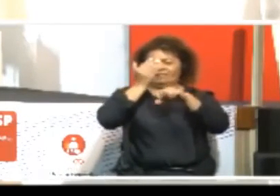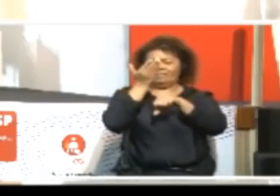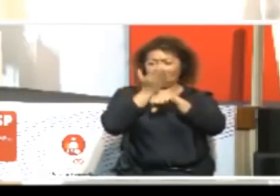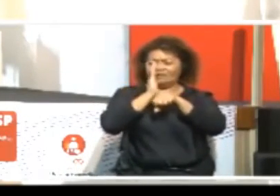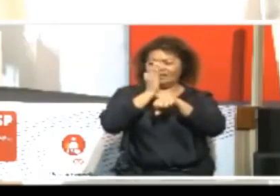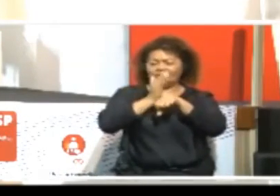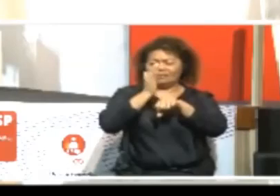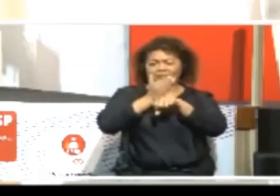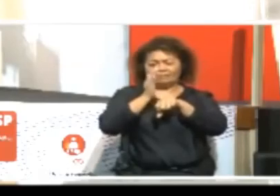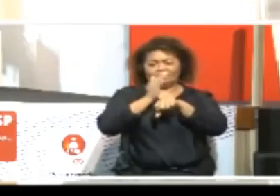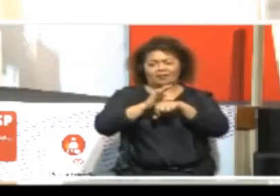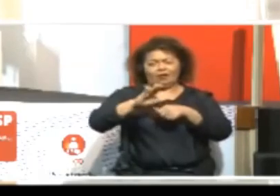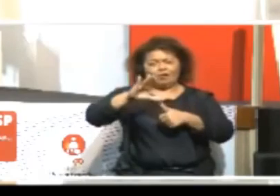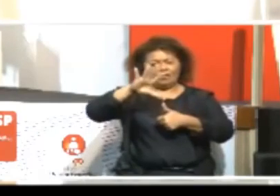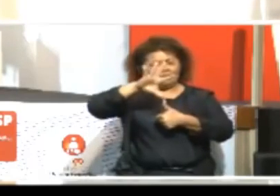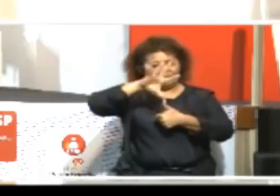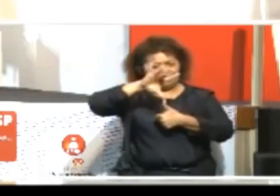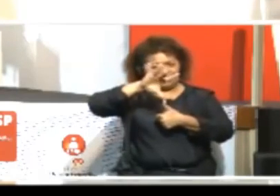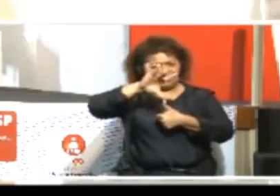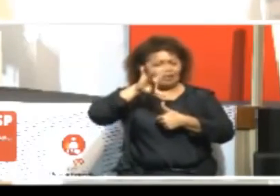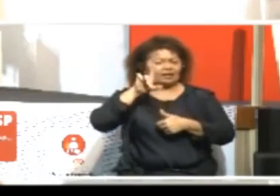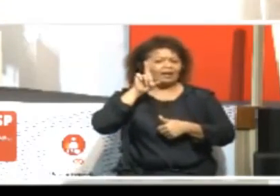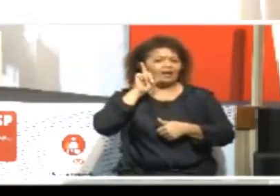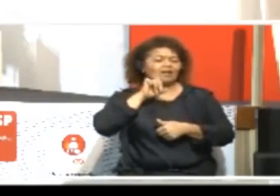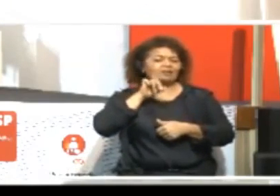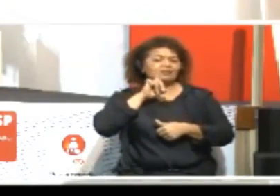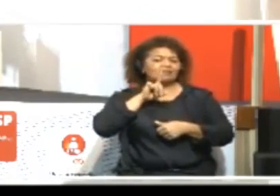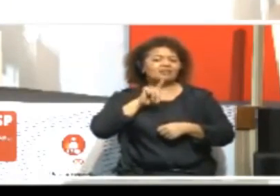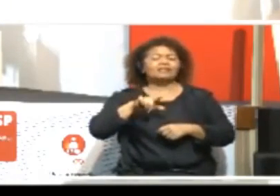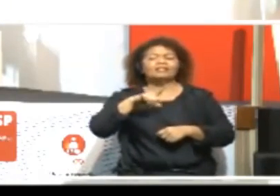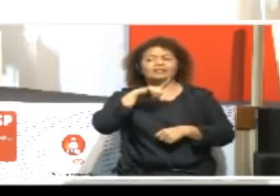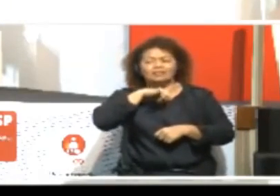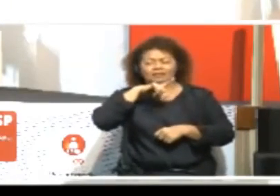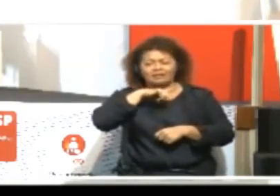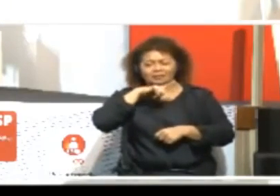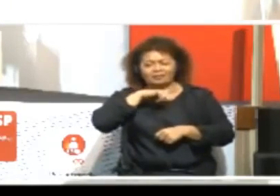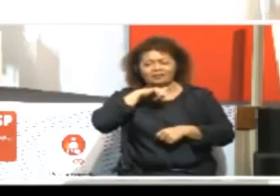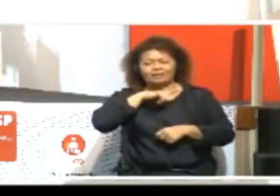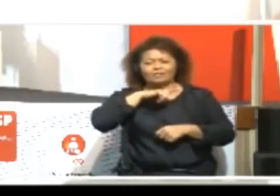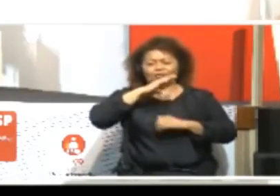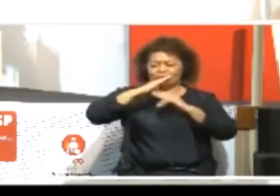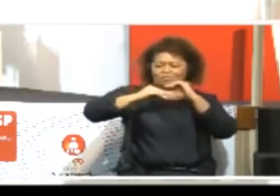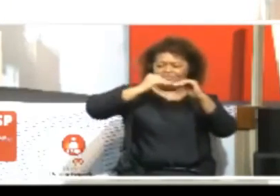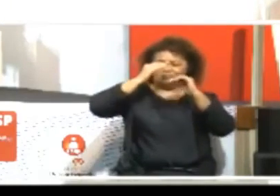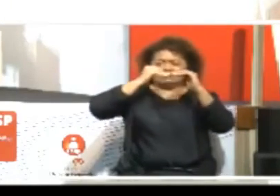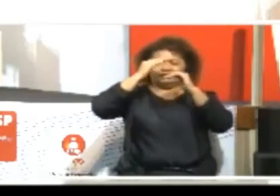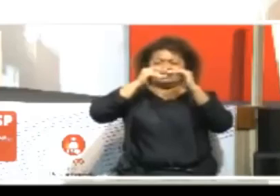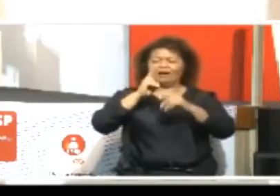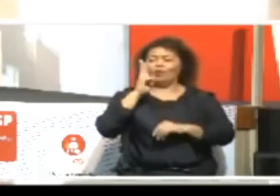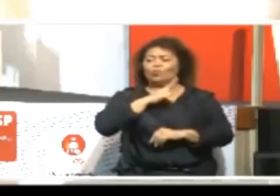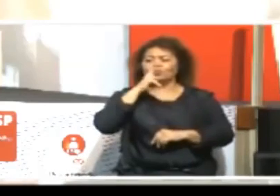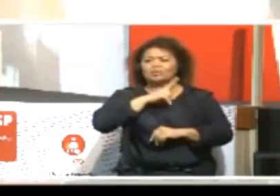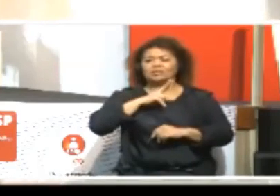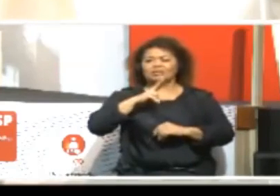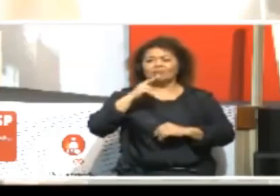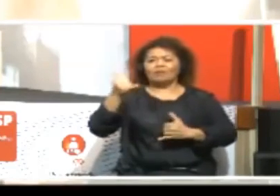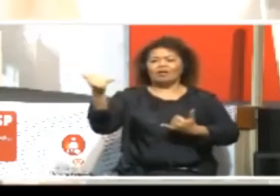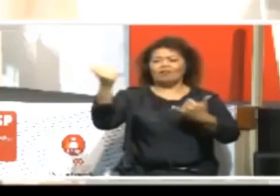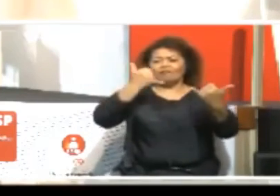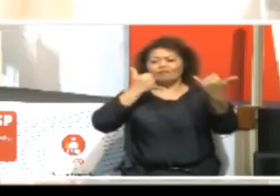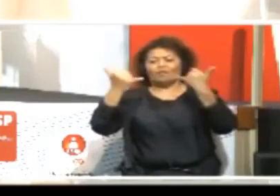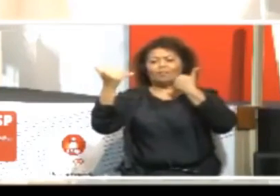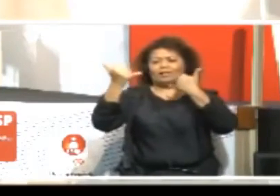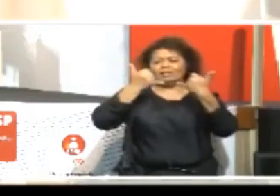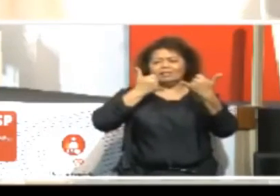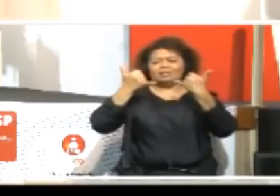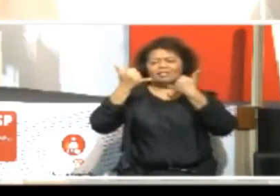nuestro desempeño, pero lo que no estamos haciendo es utilizando la información que esos indicadores generan para mirarnos a